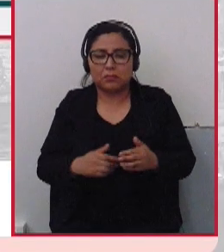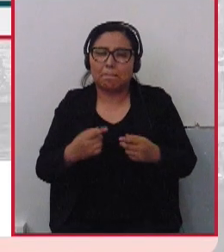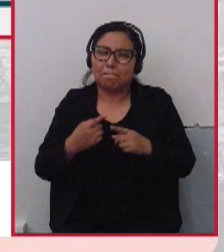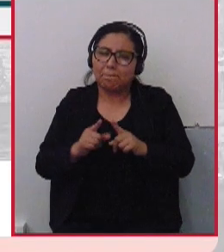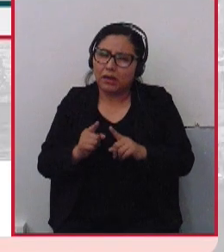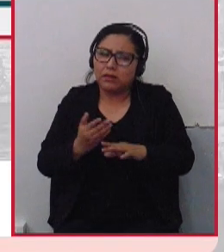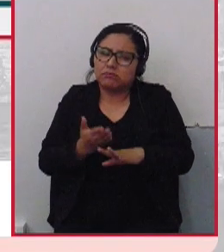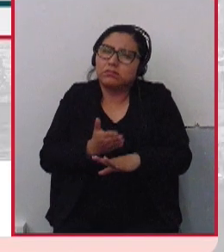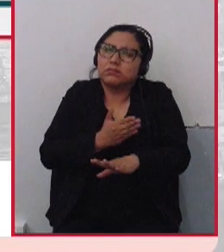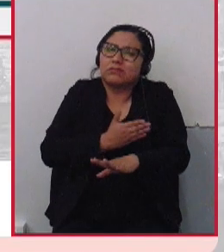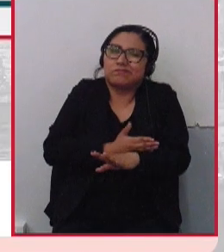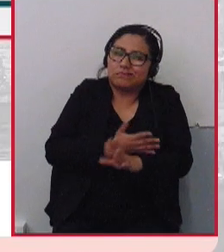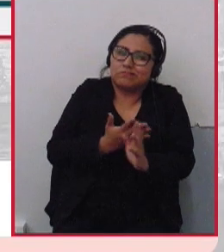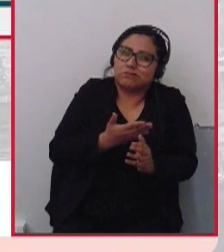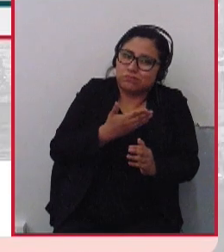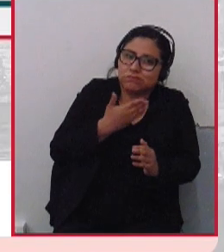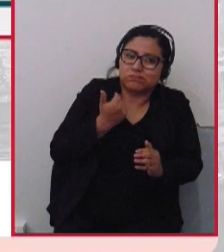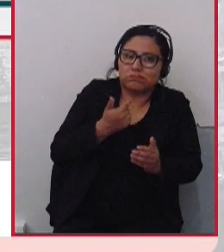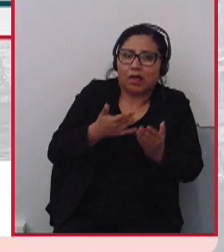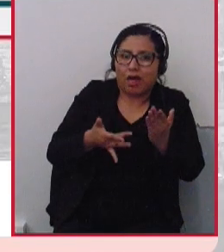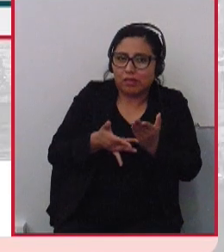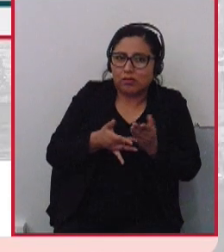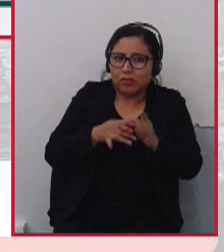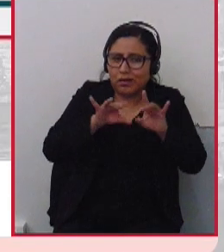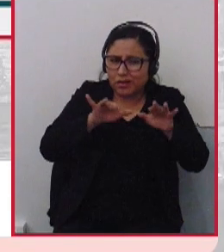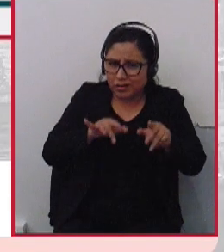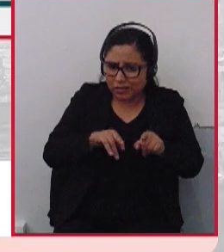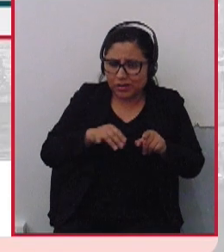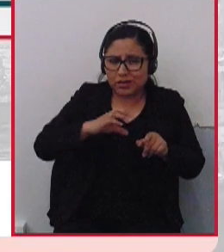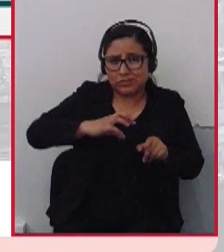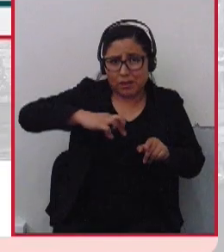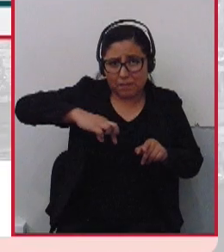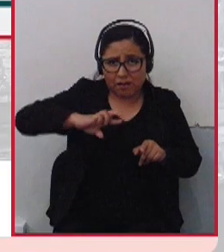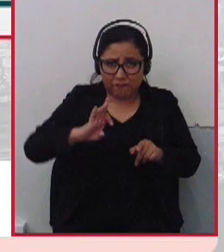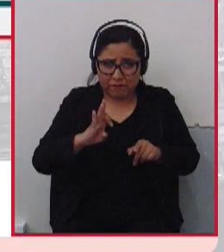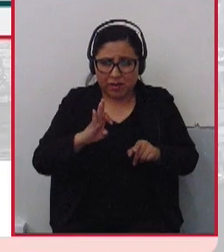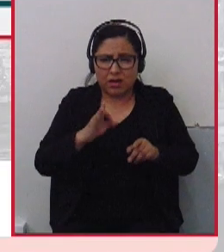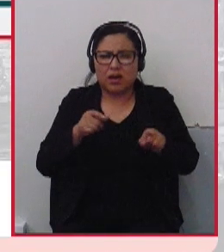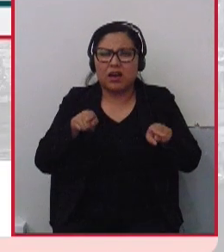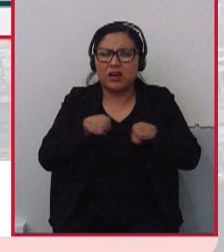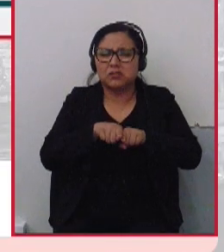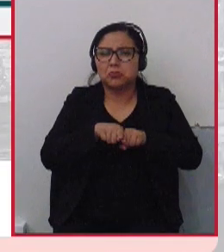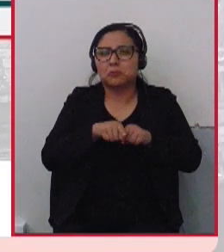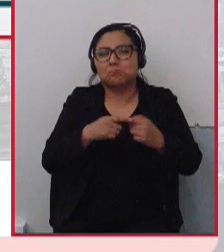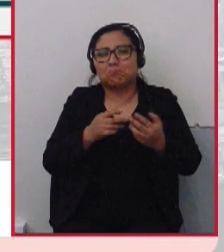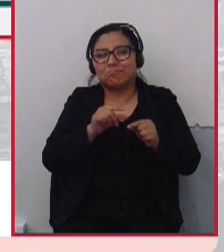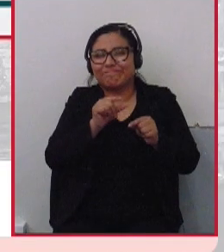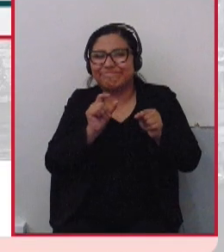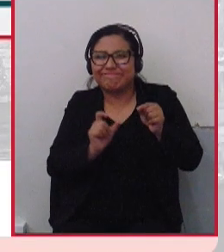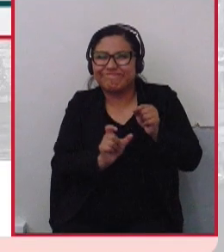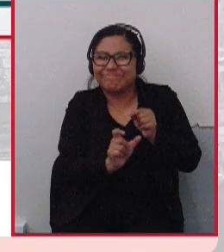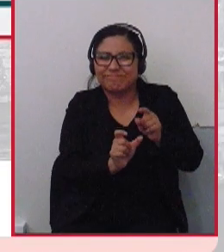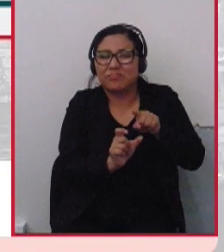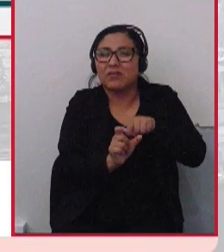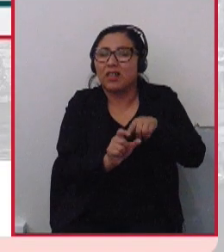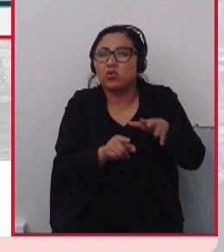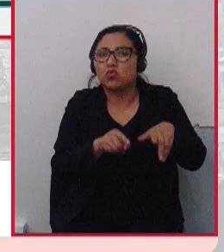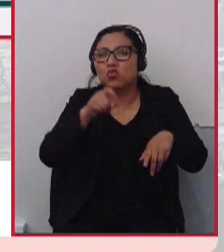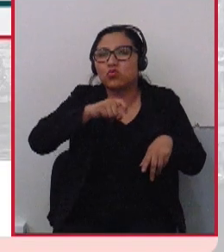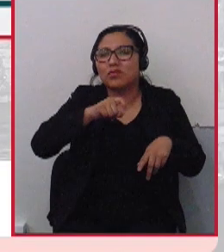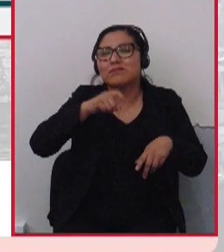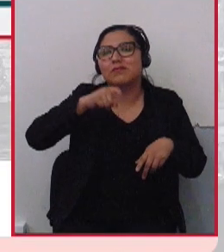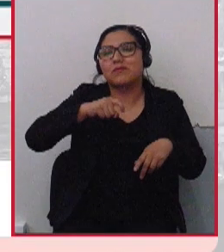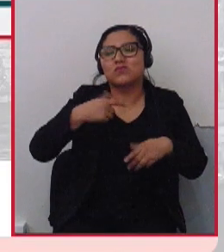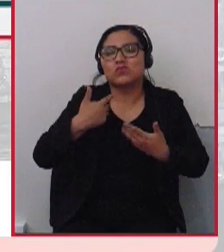pero la tecnología de la flotación de gruesos básicamente es un flow sheet. Nosotros utilizamos